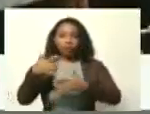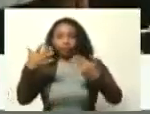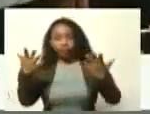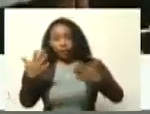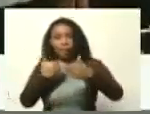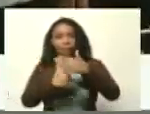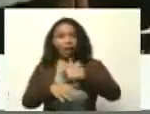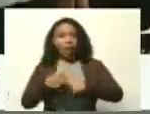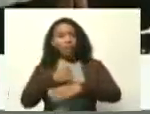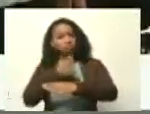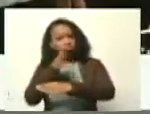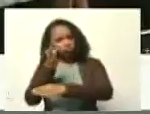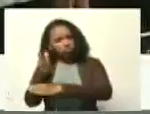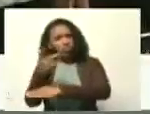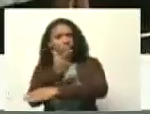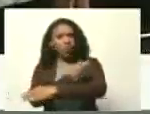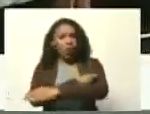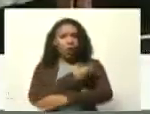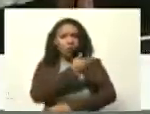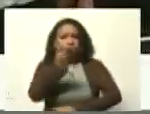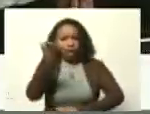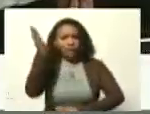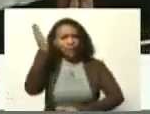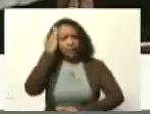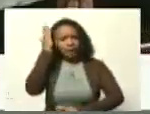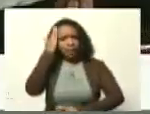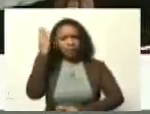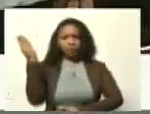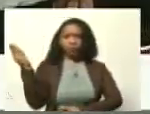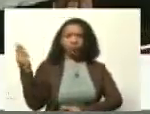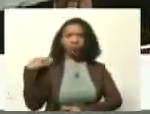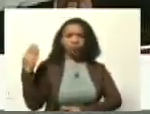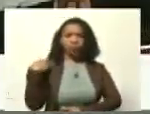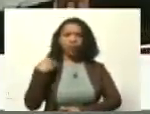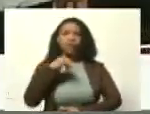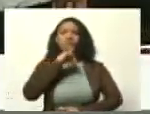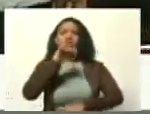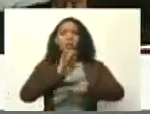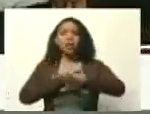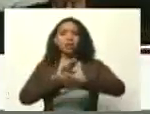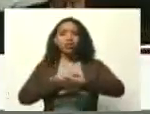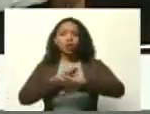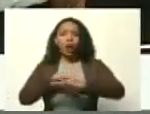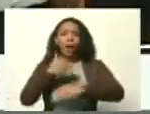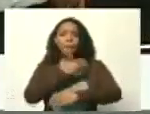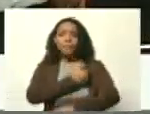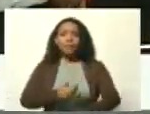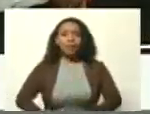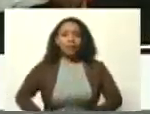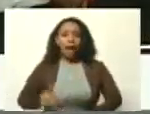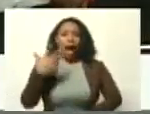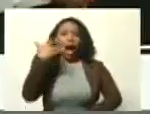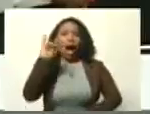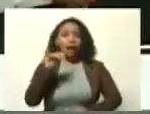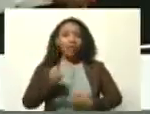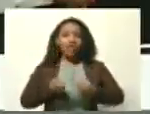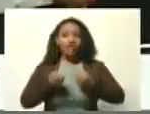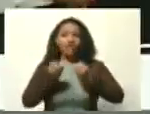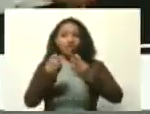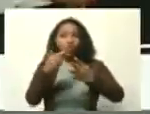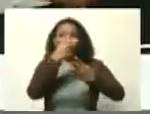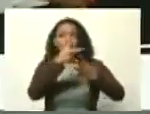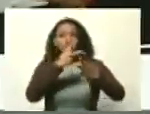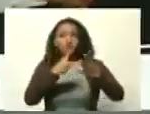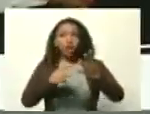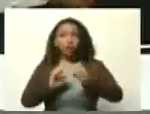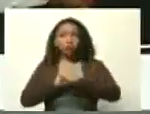vamos a vacunarnos. Ustedes saben, lo ha informado el presidente, que están recorriendo, están circulando variantes